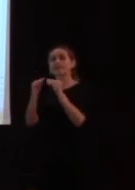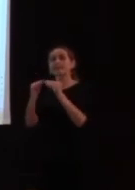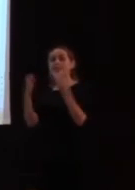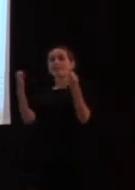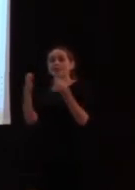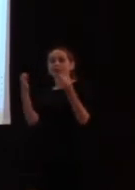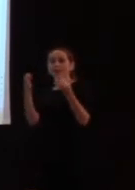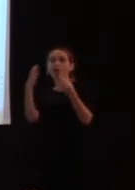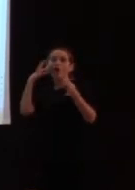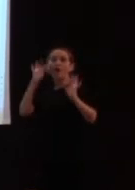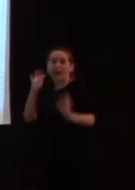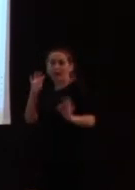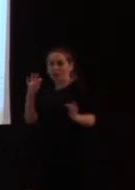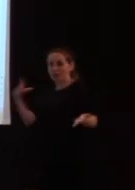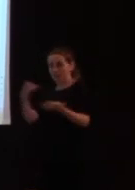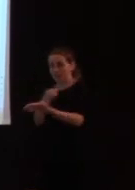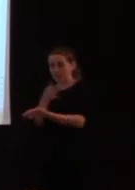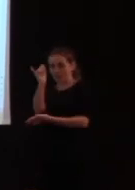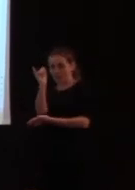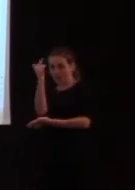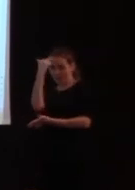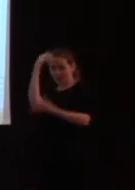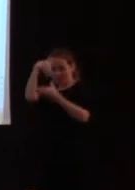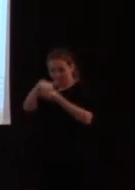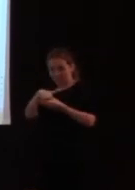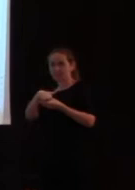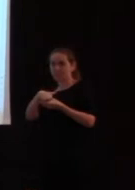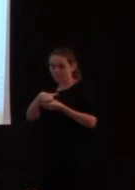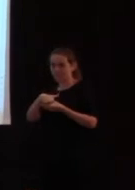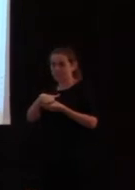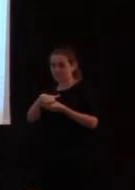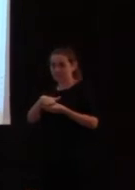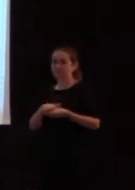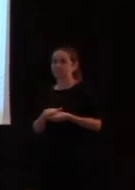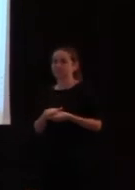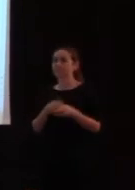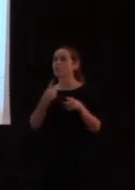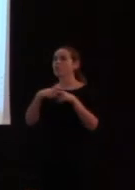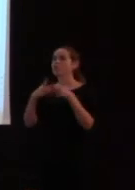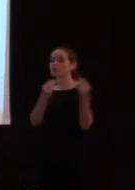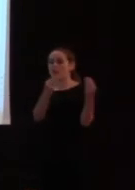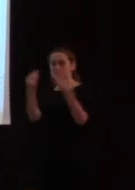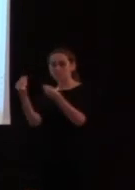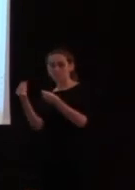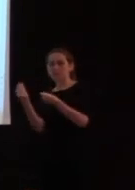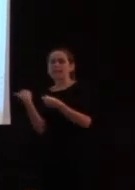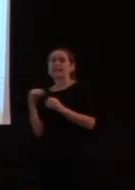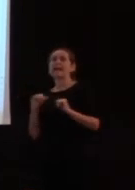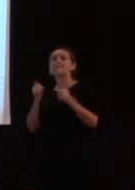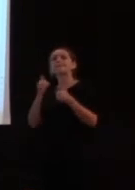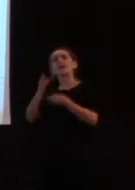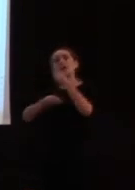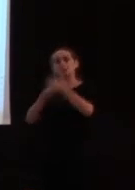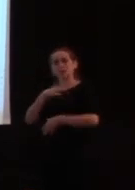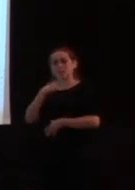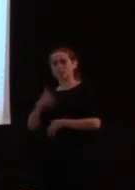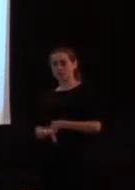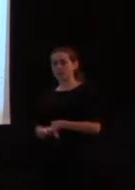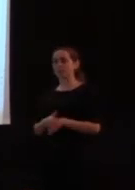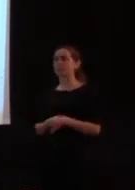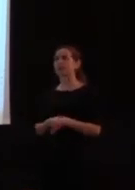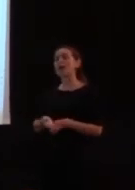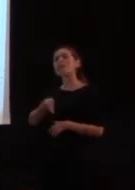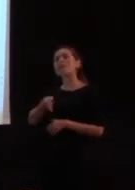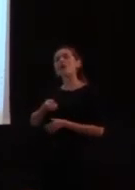que todos tenéis, tenemos, ¿no? Veréis cómo hay muchos aspectos que ya podríamos incluir. Antes de empezar, vamos a comentar